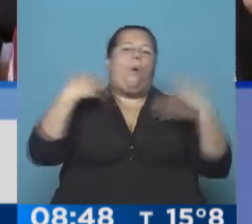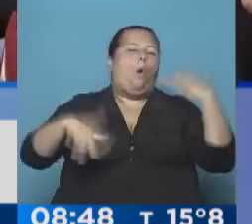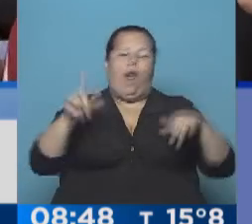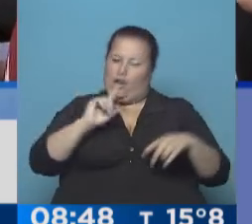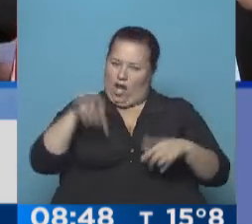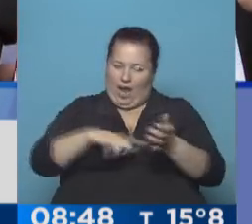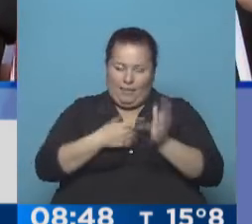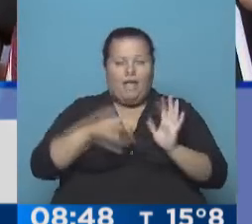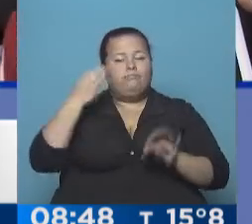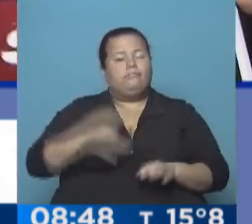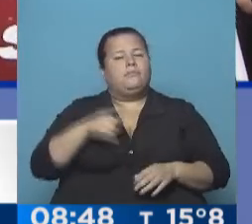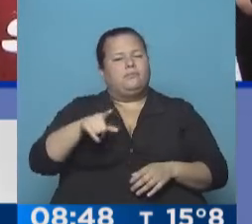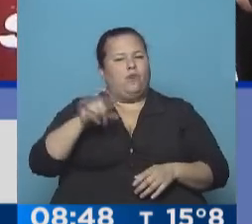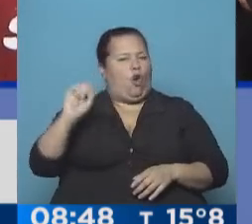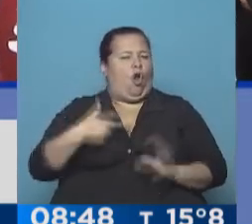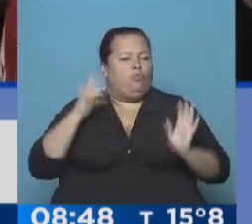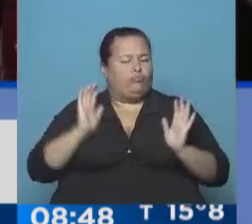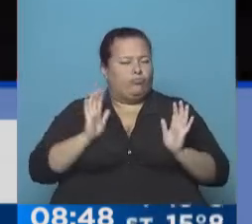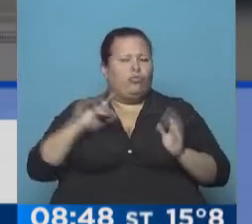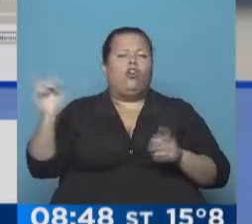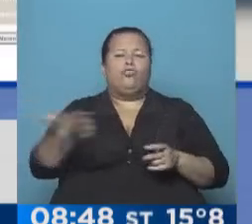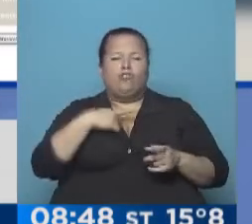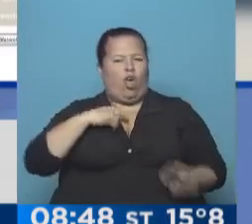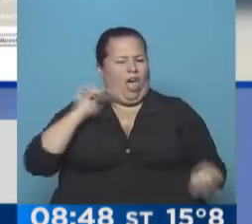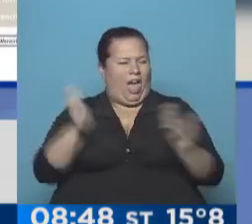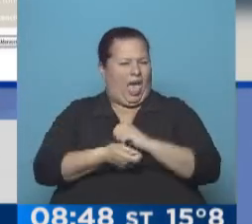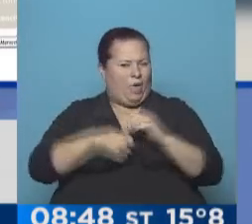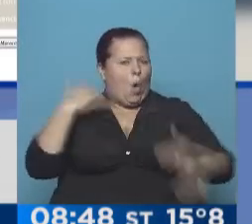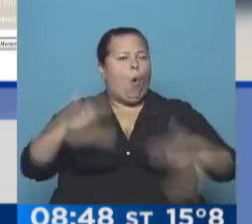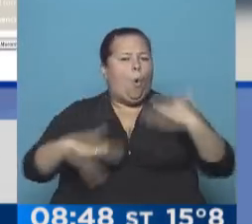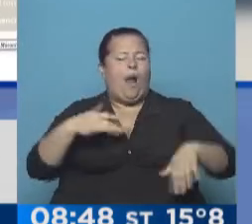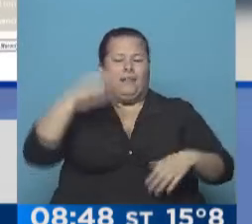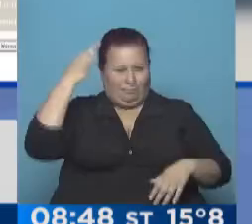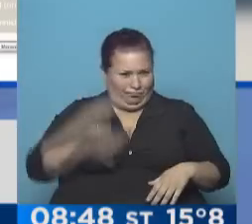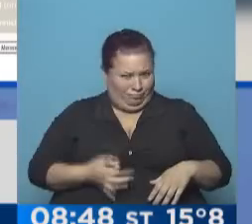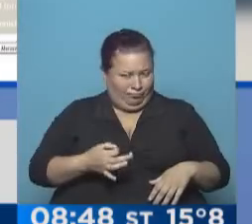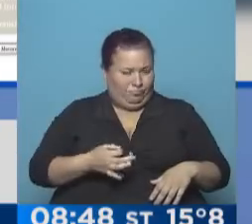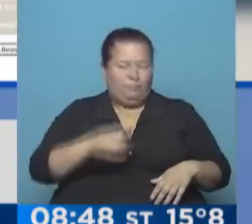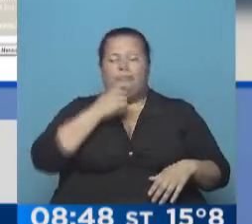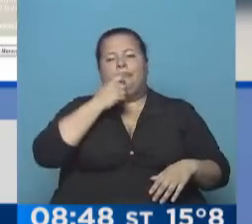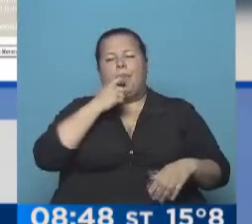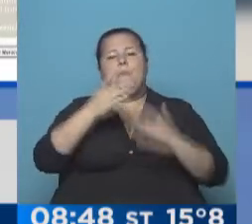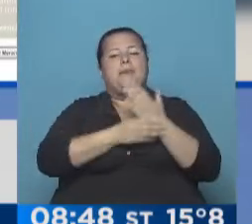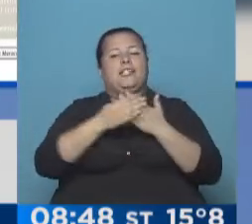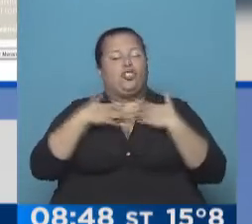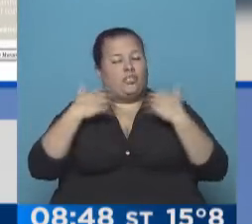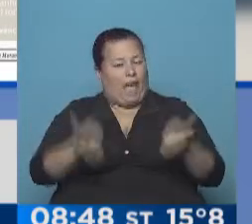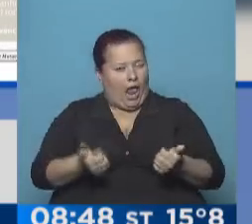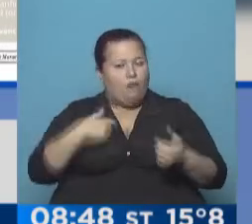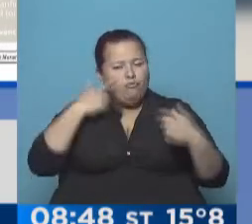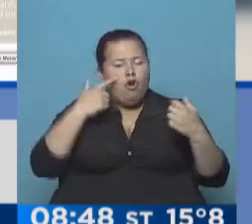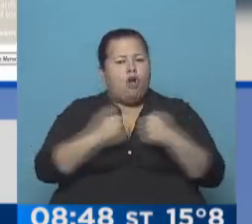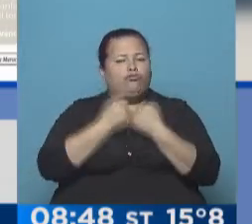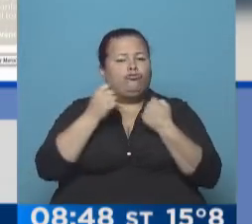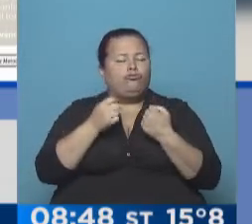en la Ciudad de Buenos Aires, sino que es algo ordinario. Todo se ha transformado en algo urgente cuando en realidad, por ejemplo, en el Ministerio de Salud hemos